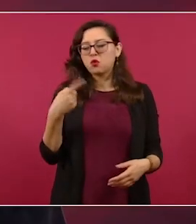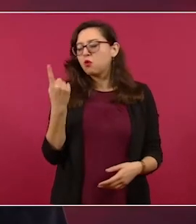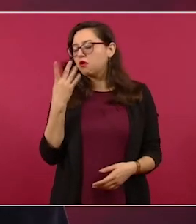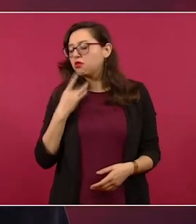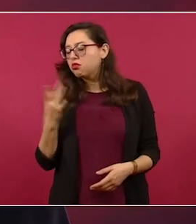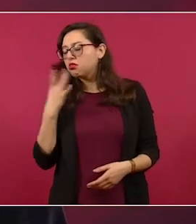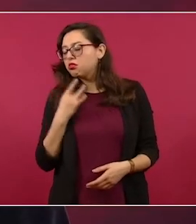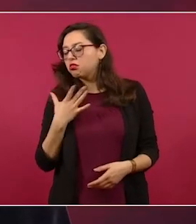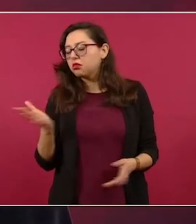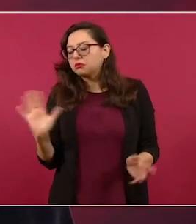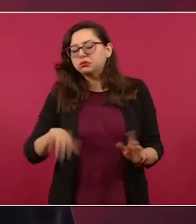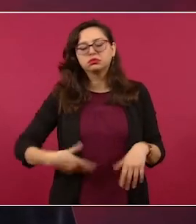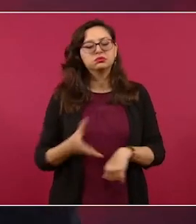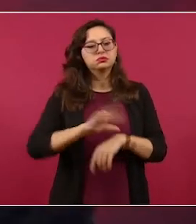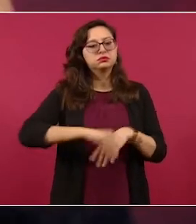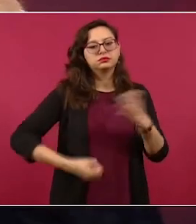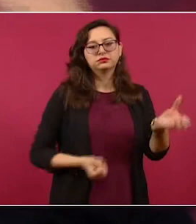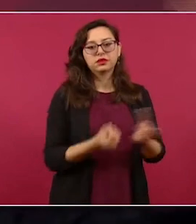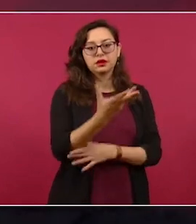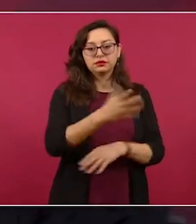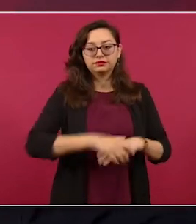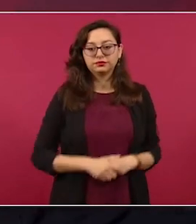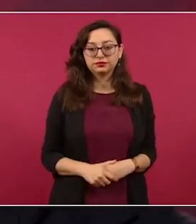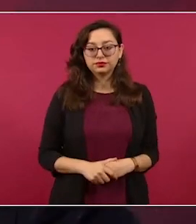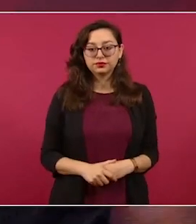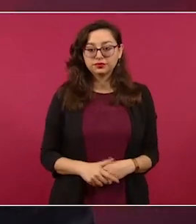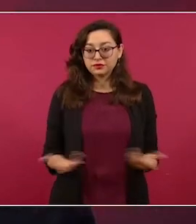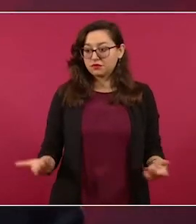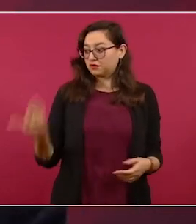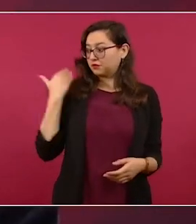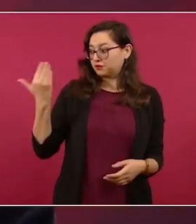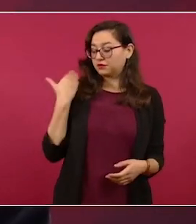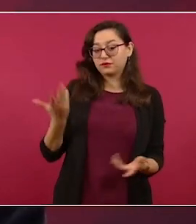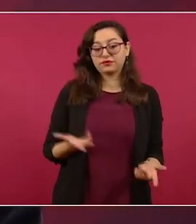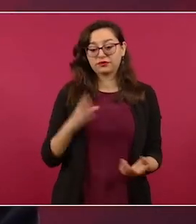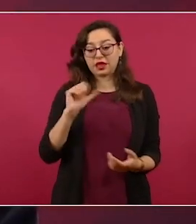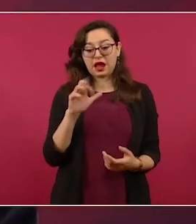un sabadazo. Y nosotros tenemos que estar cuidando eso.